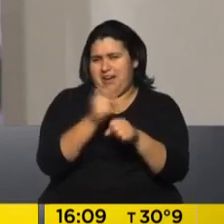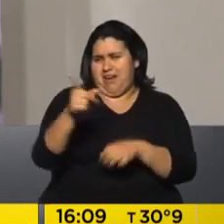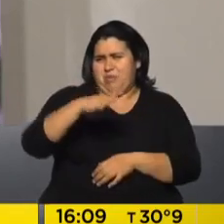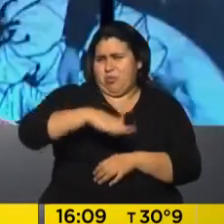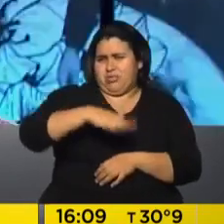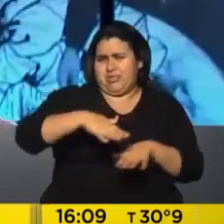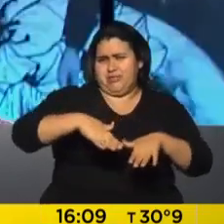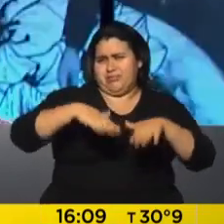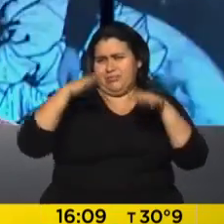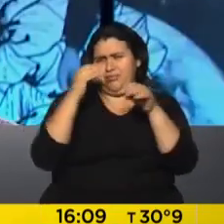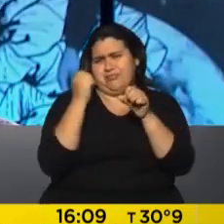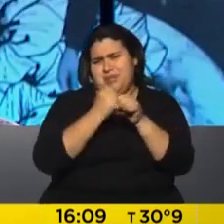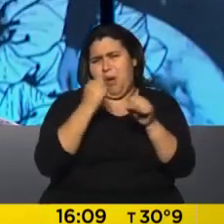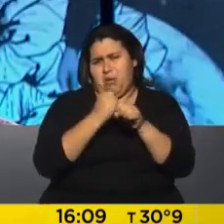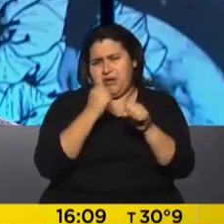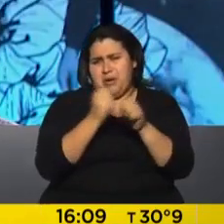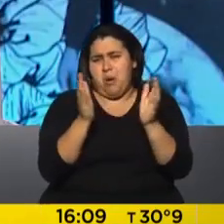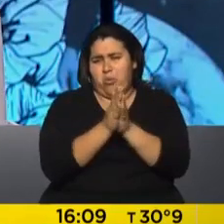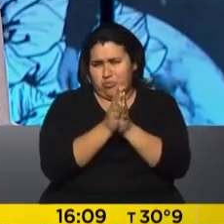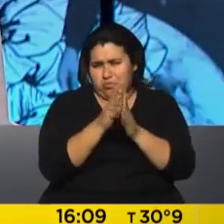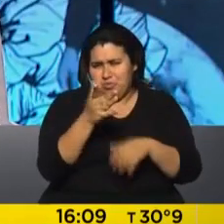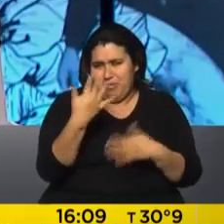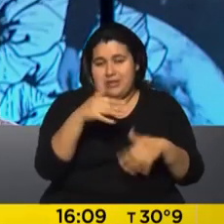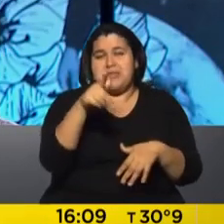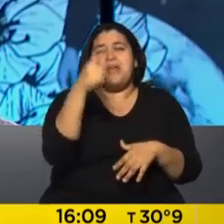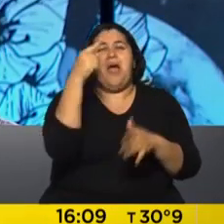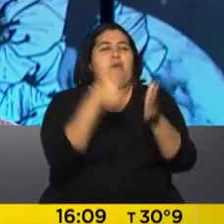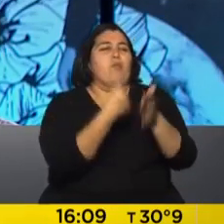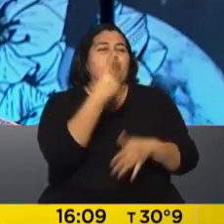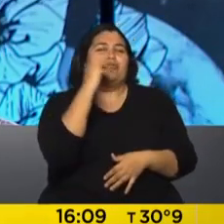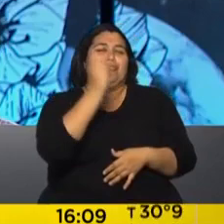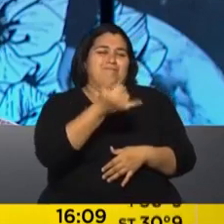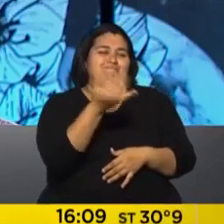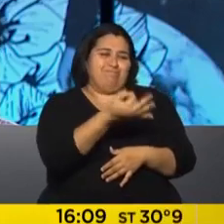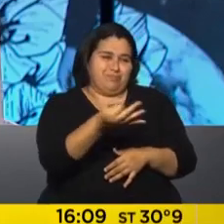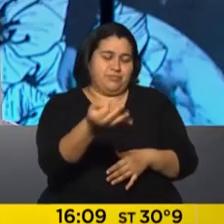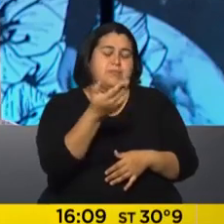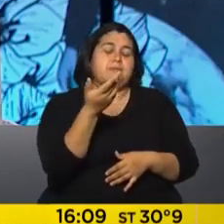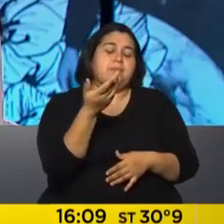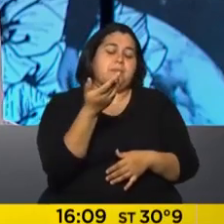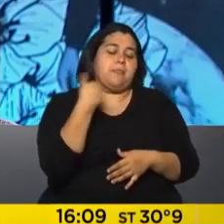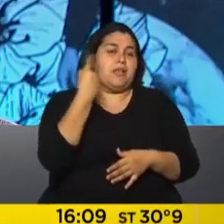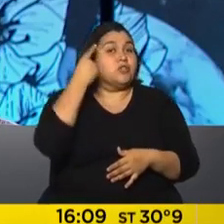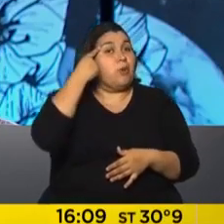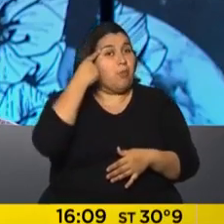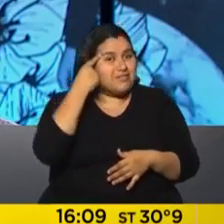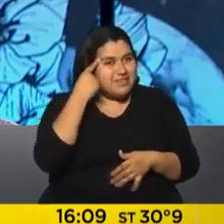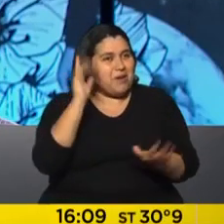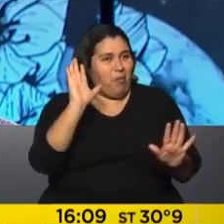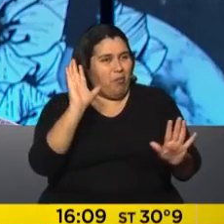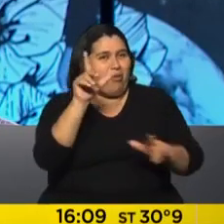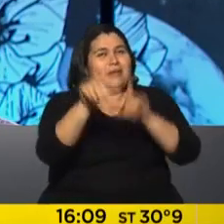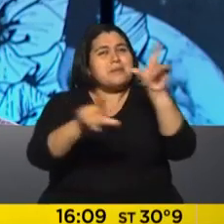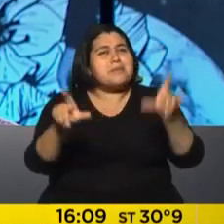también, ¿no? Sí, de adolescente. Claro, y ahí creo que está la clave, ¿no? A veces pensamos que nos rodeamos de la gente